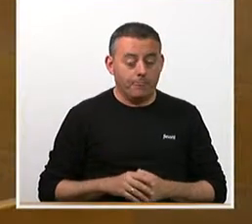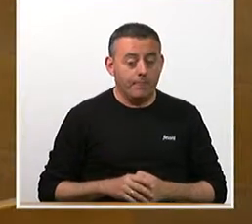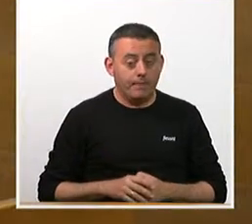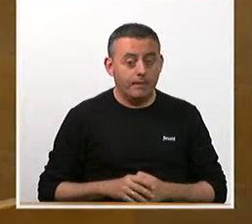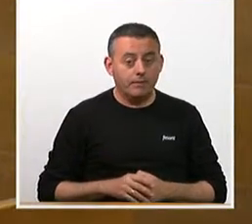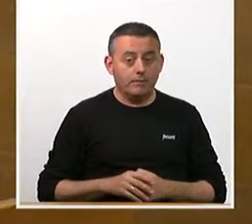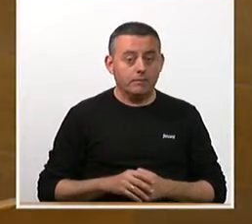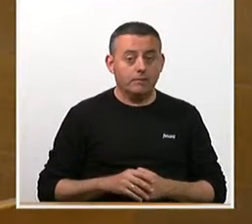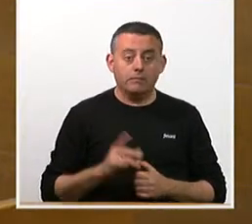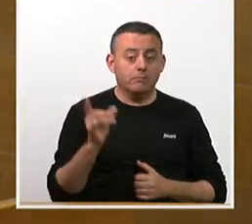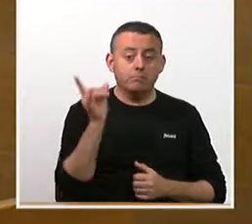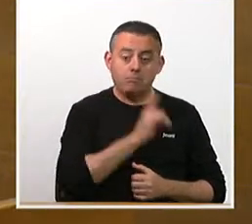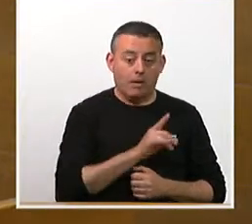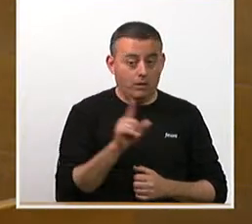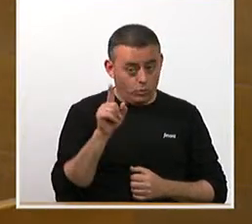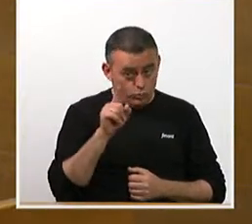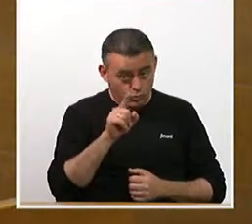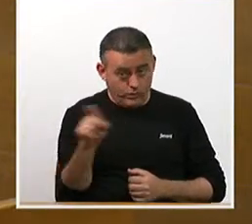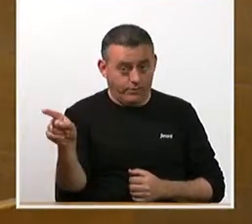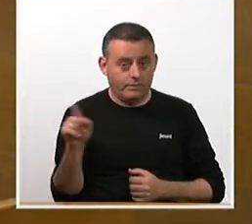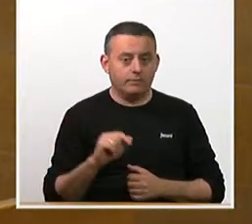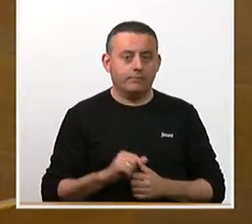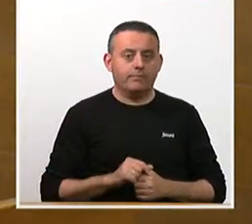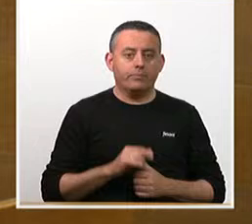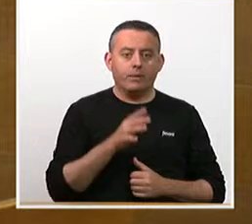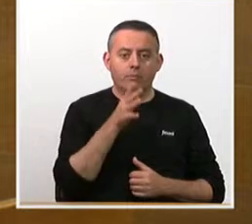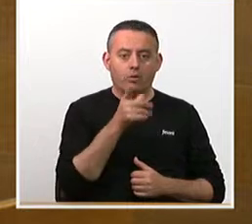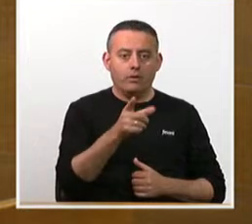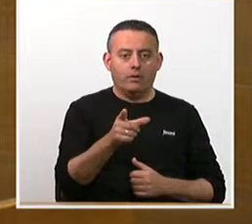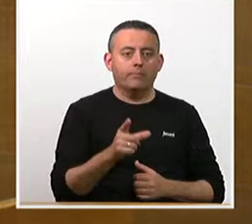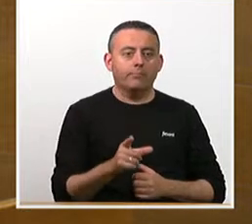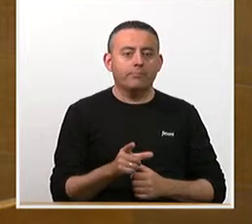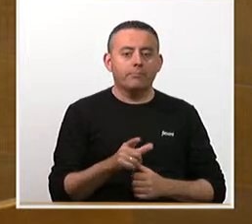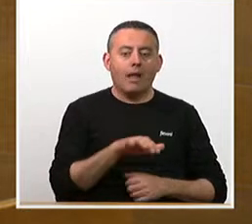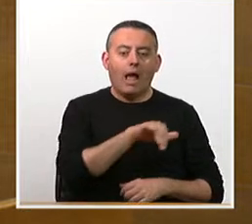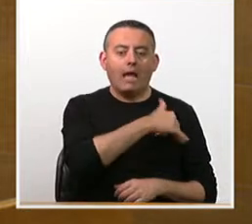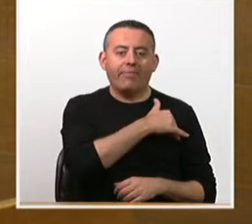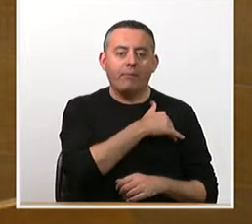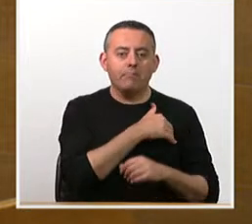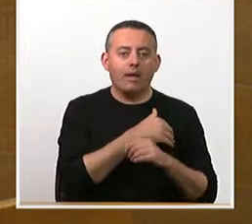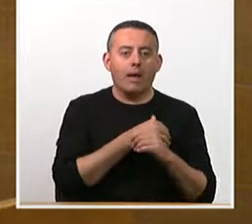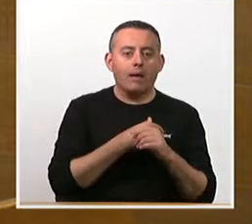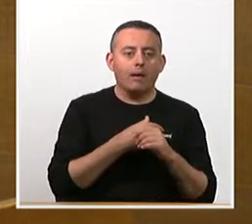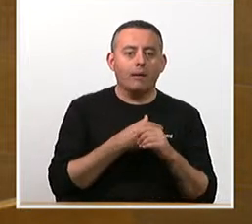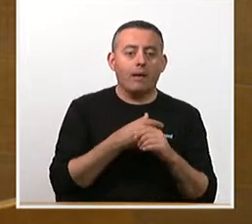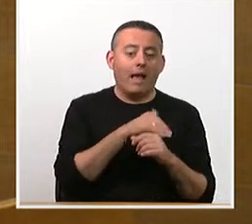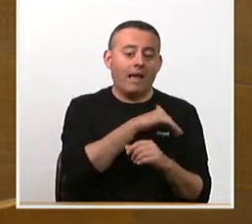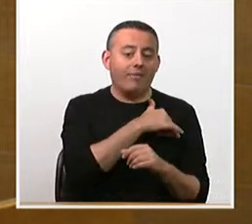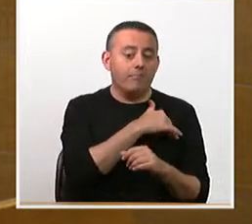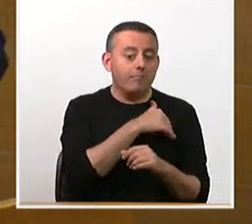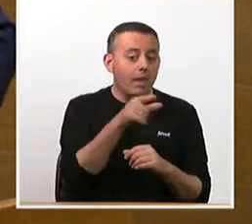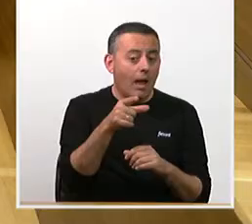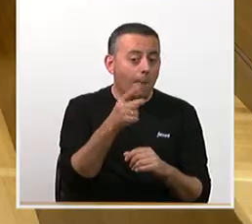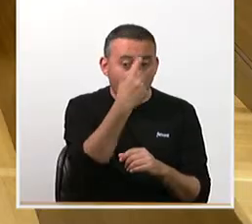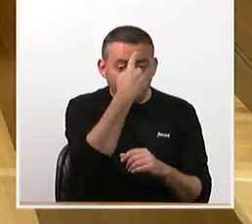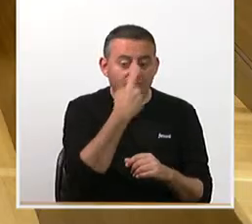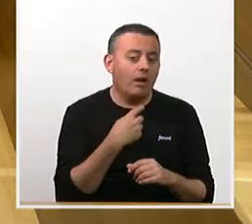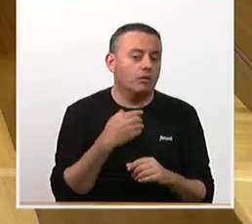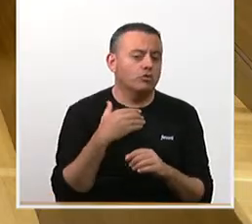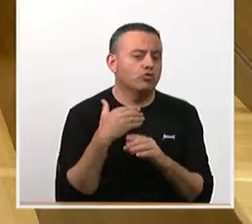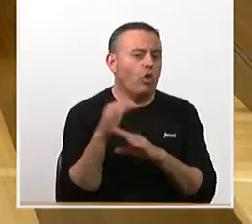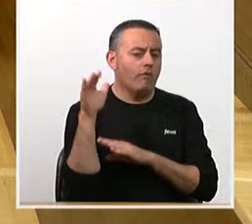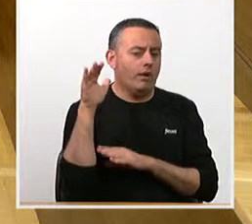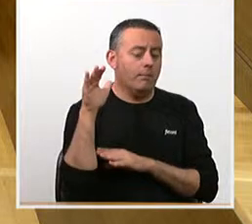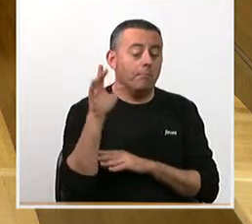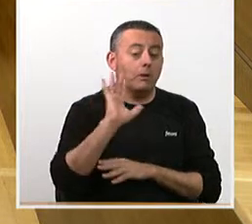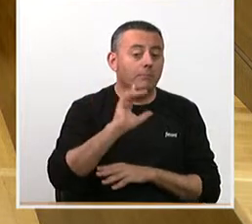es sobrado con perfil académico sobrado pero no un perfil empresarial Muchas gracias muchas